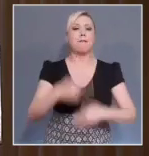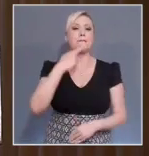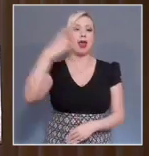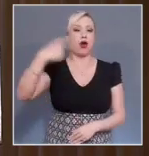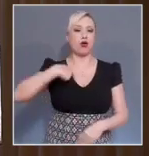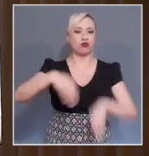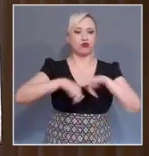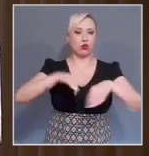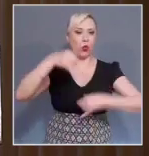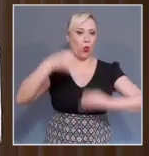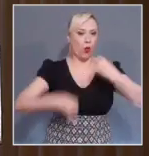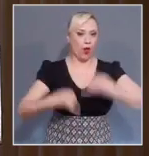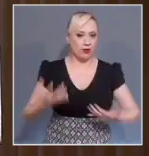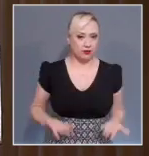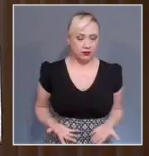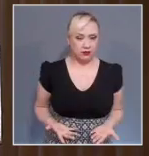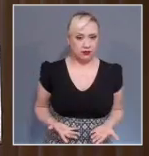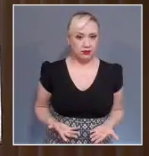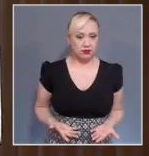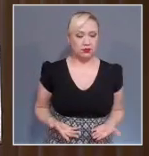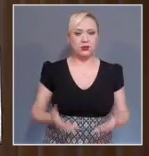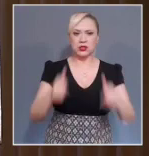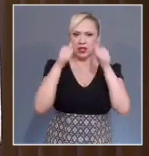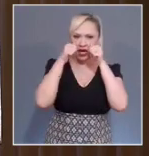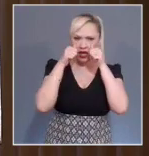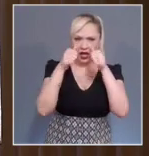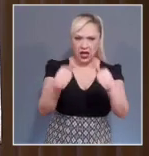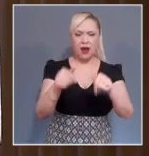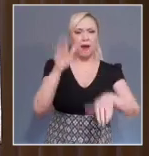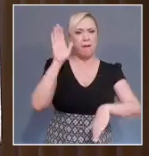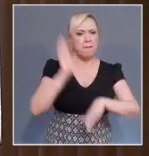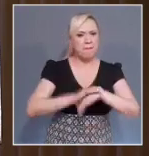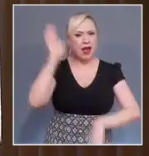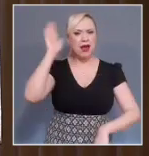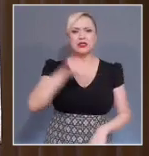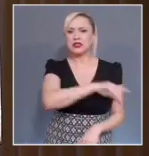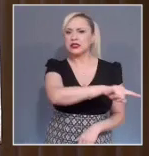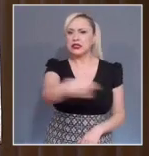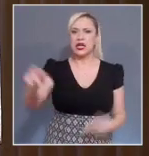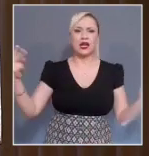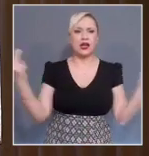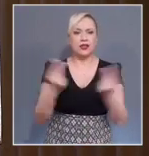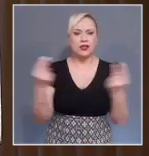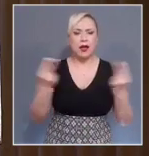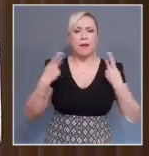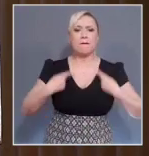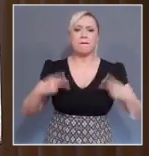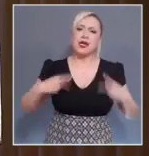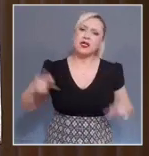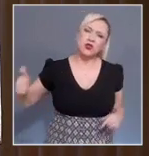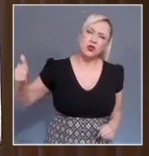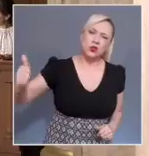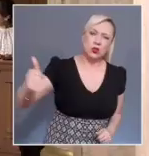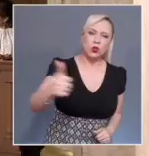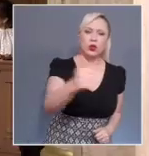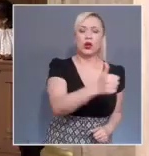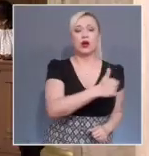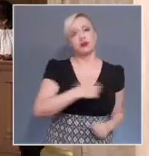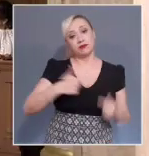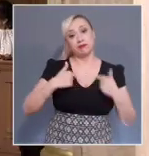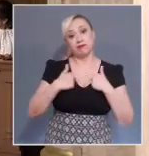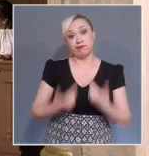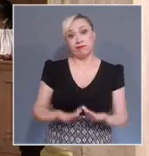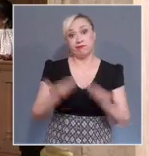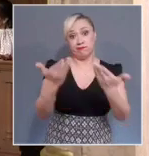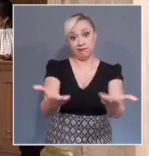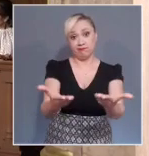para responder mejor a las necesidades de la sociedad a la que nos debemos. Aseguró